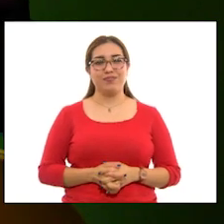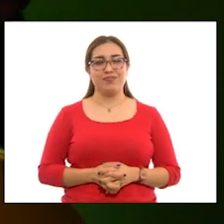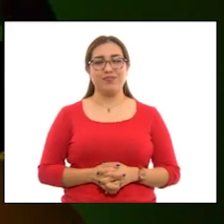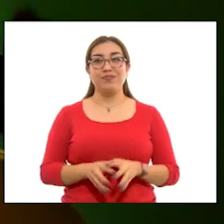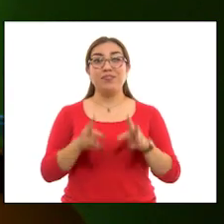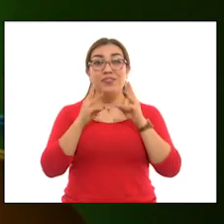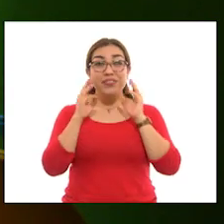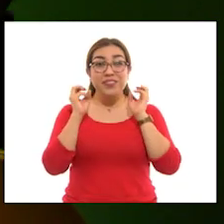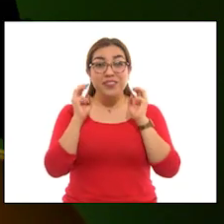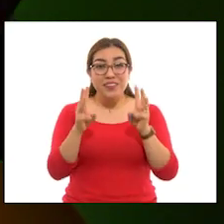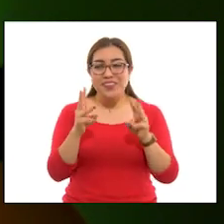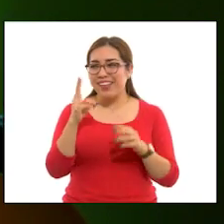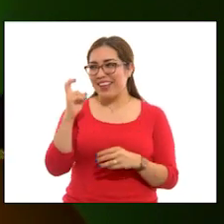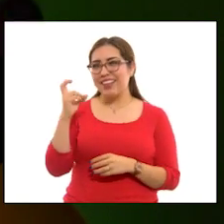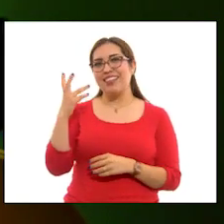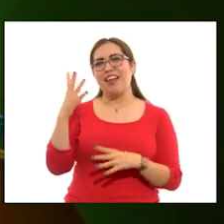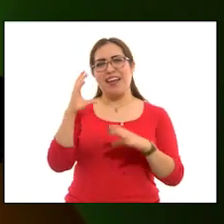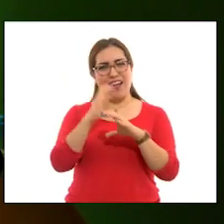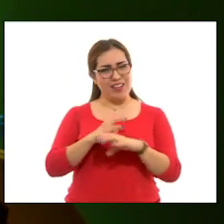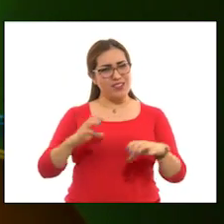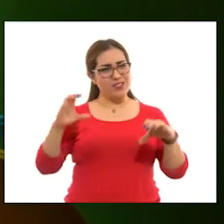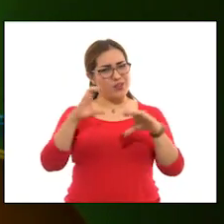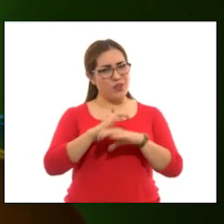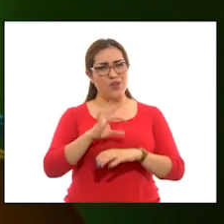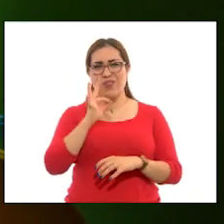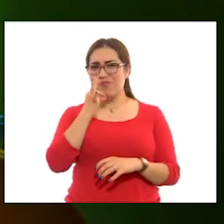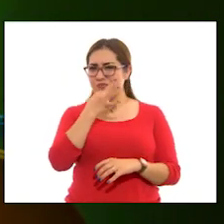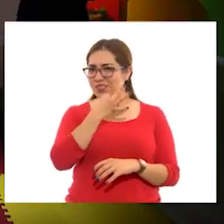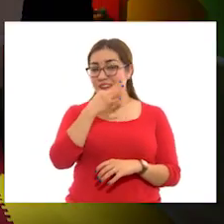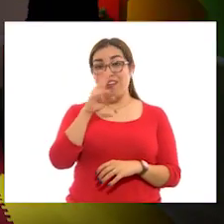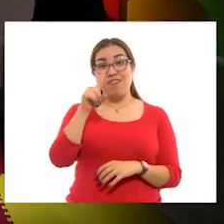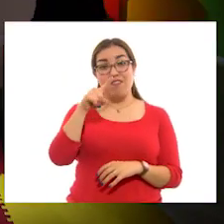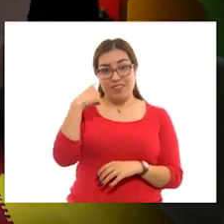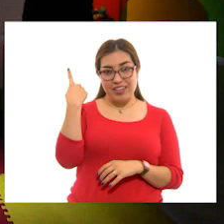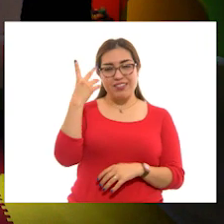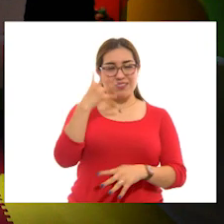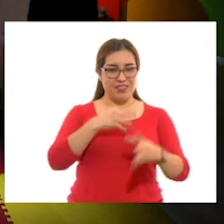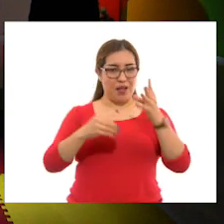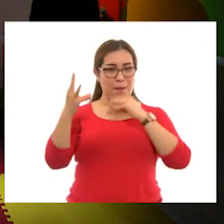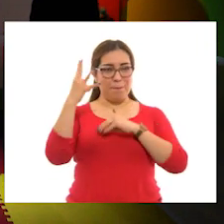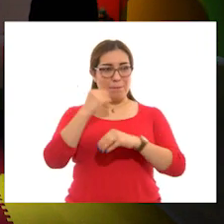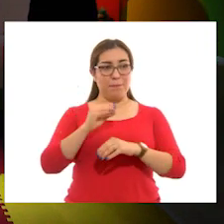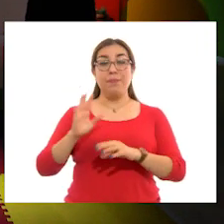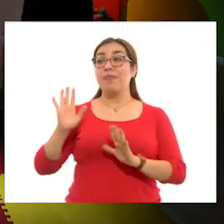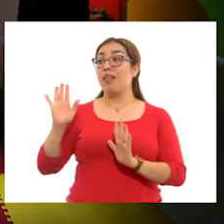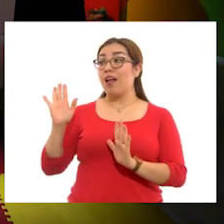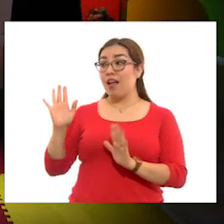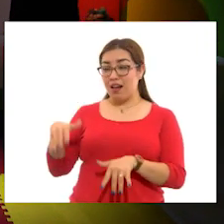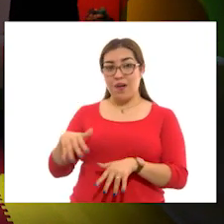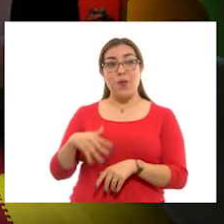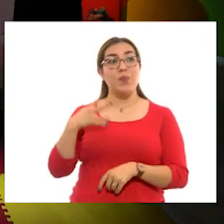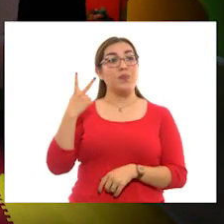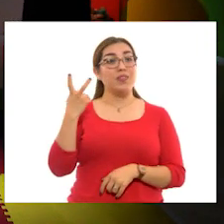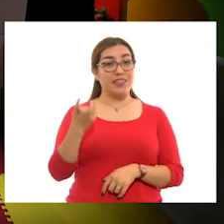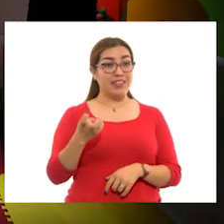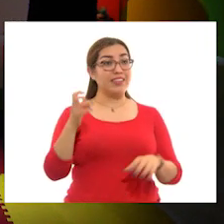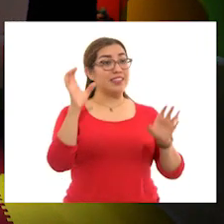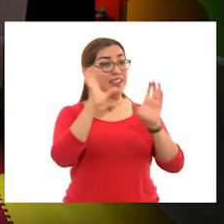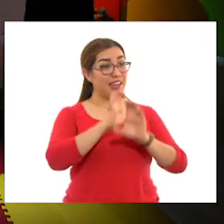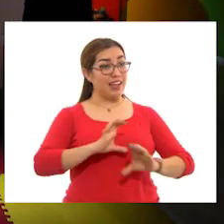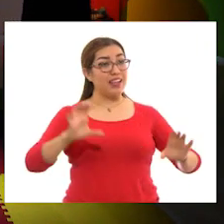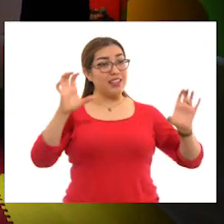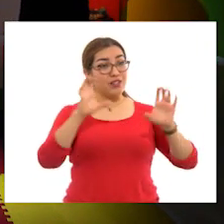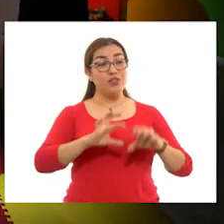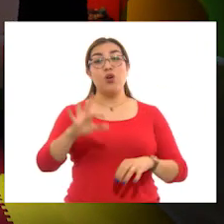¡Guau! ¡Es una canción corta y fácil de aprender! ¡Ah! ¡Pero eso no es todo! ¡Con esta canción podemos